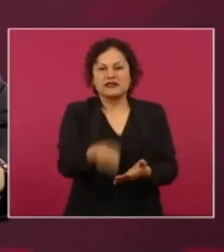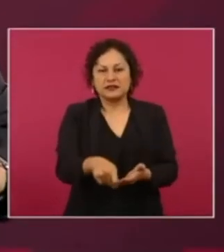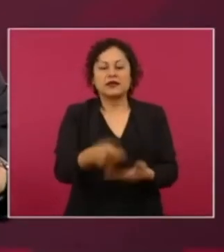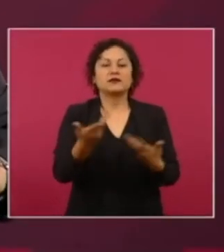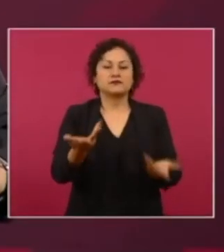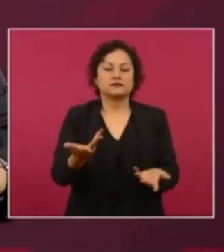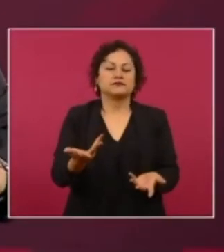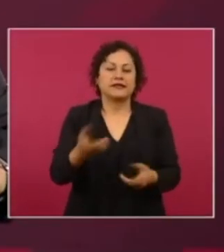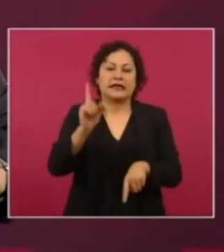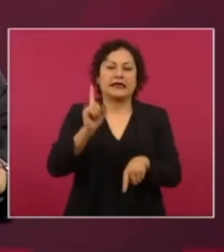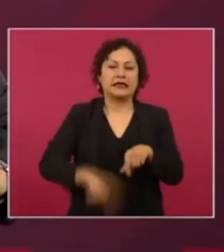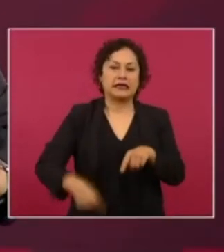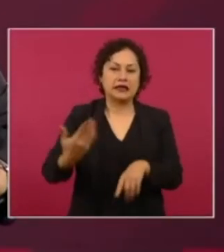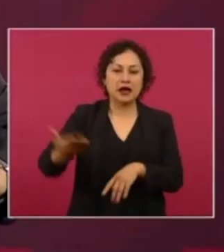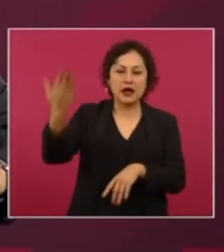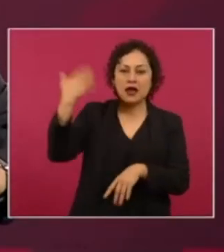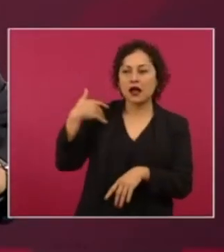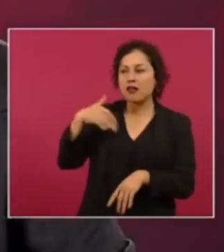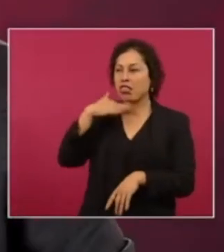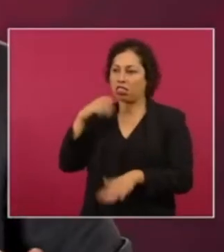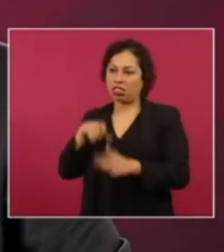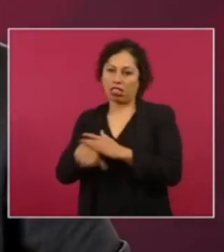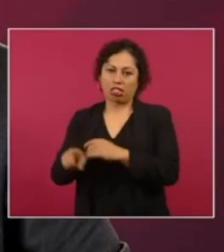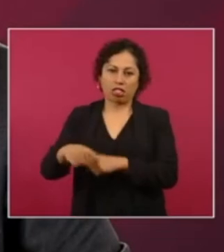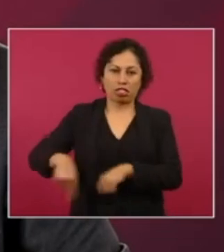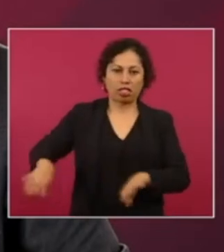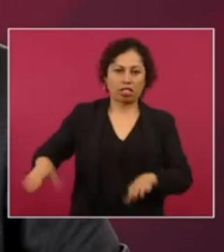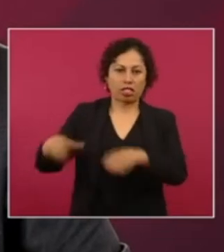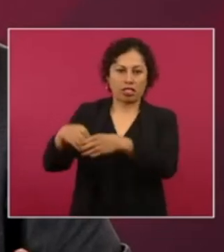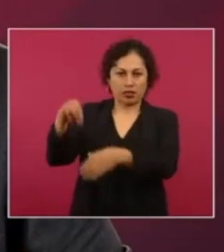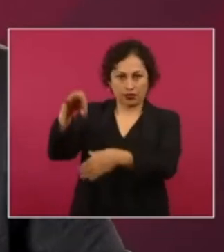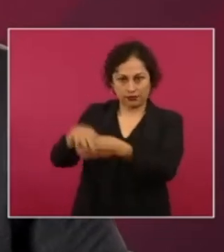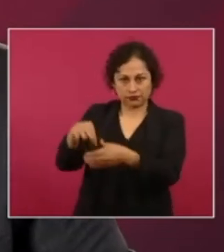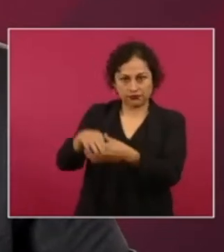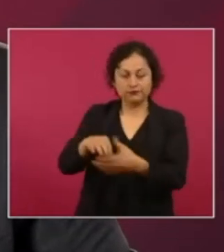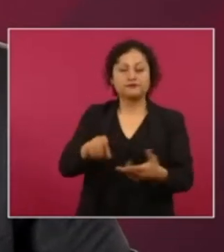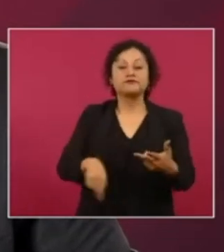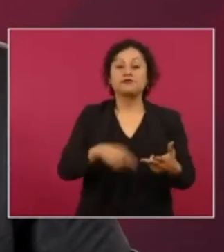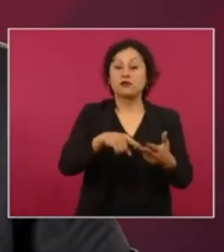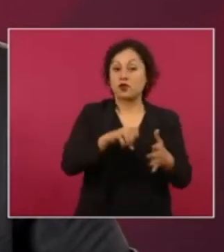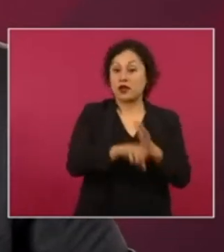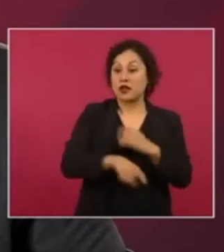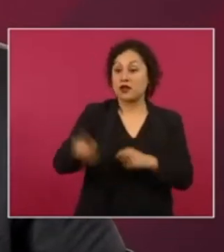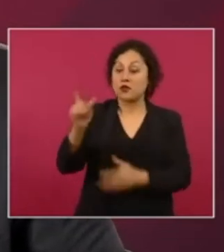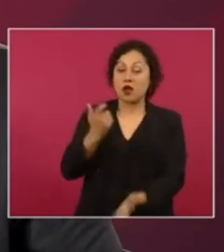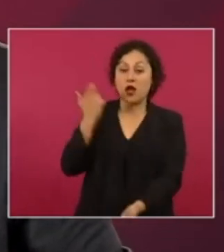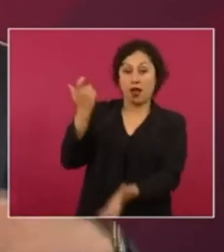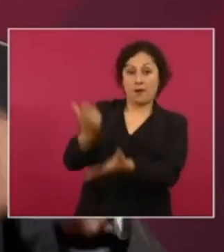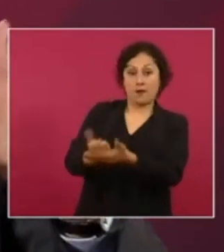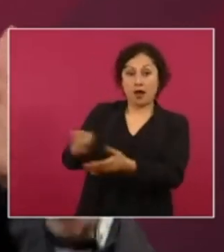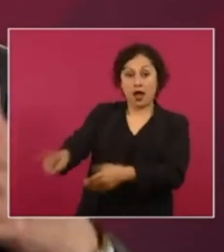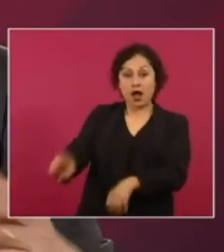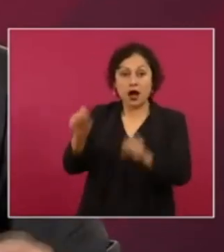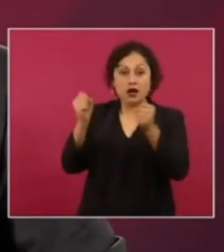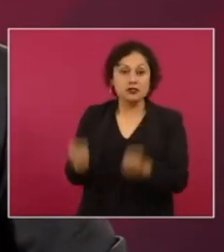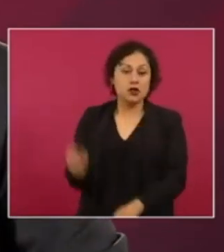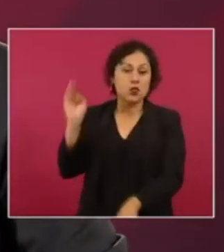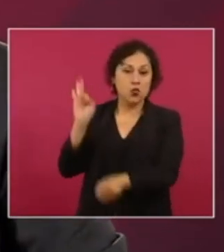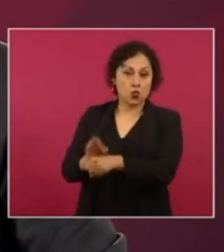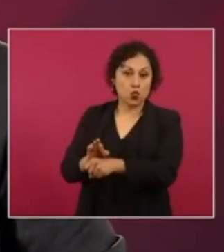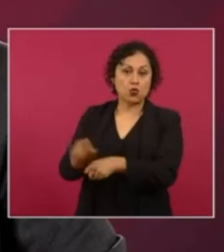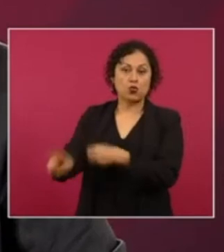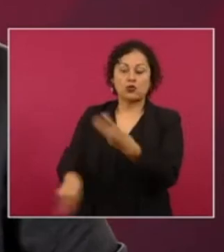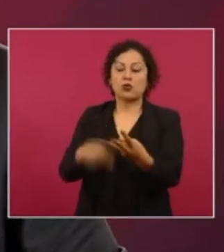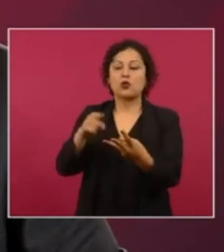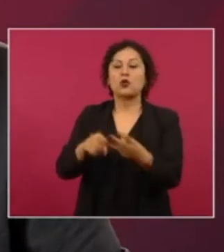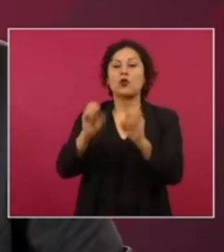materia electoral. También reviró las acusaciones de que habría un despido de unos